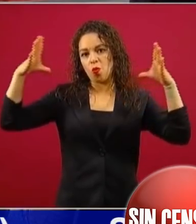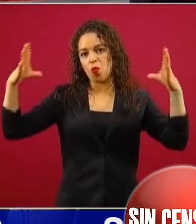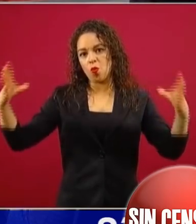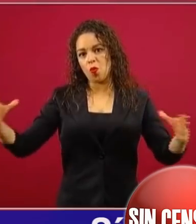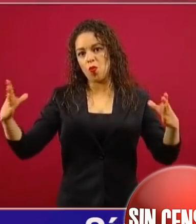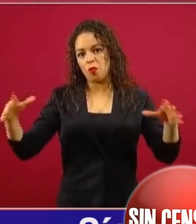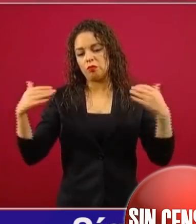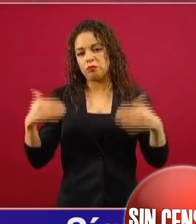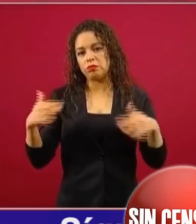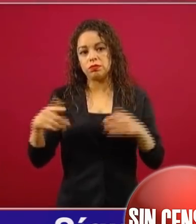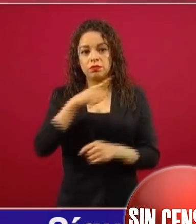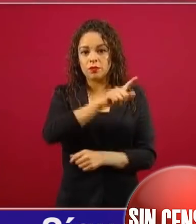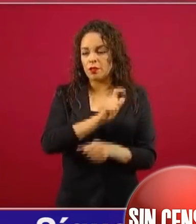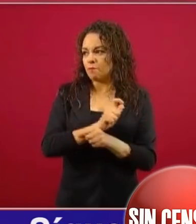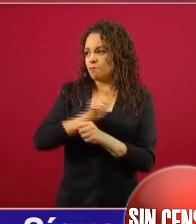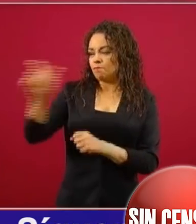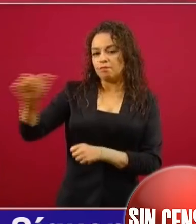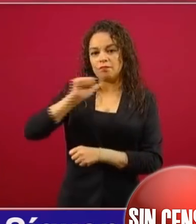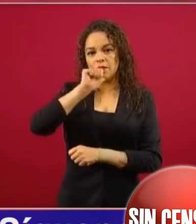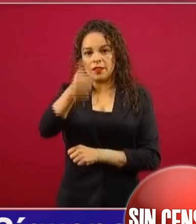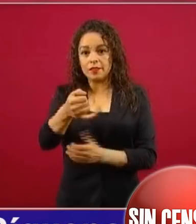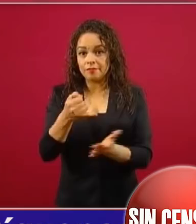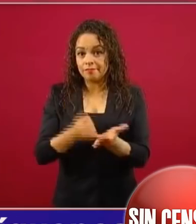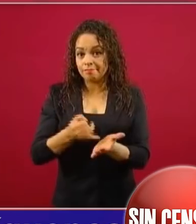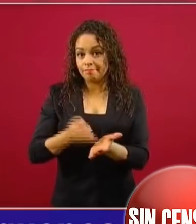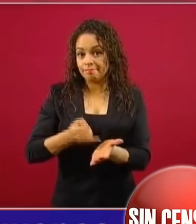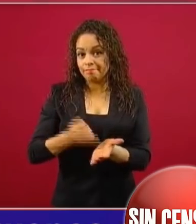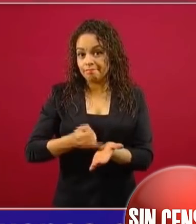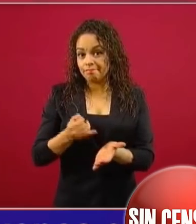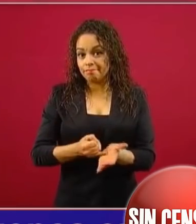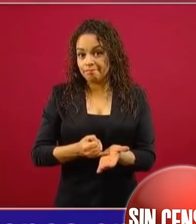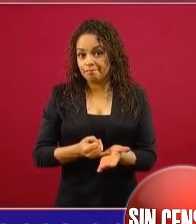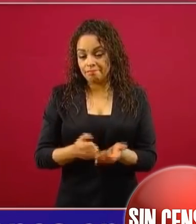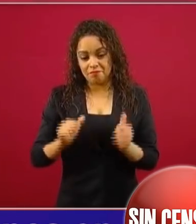los que no pagaban impuestos.